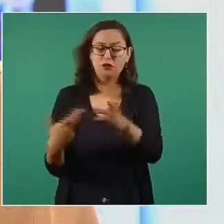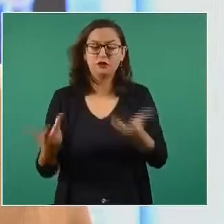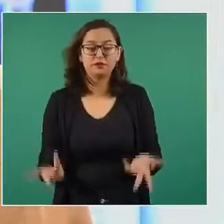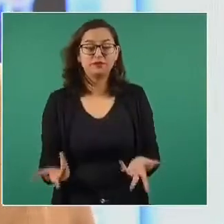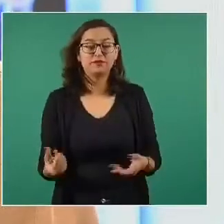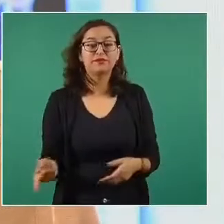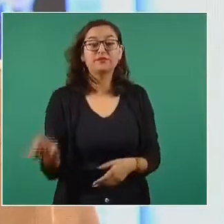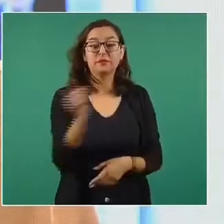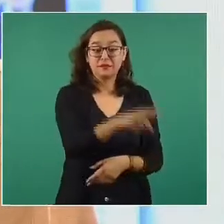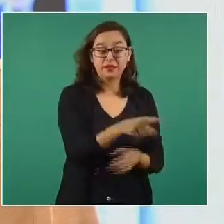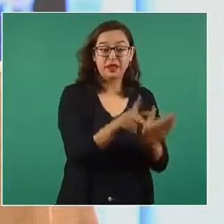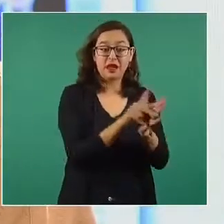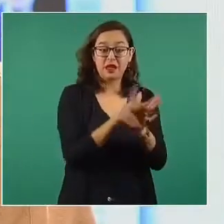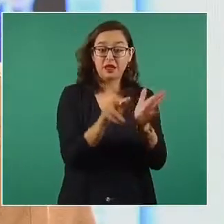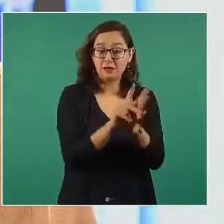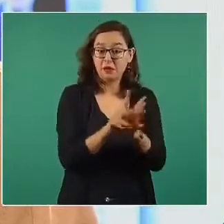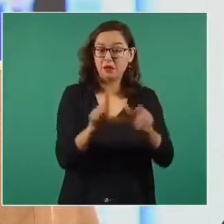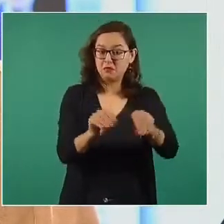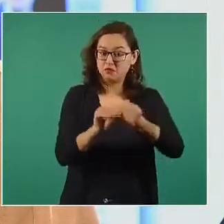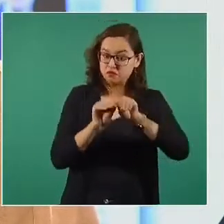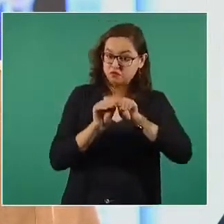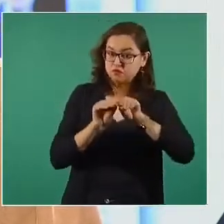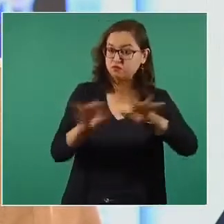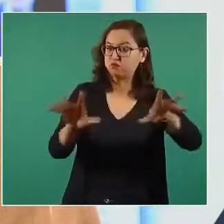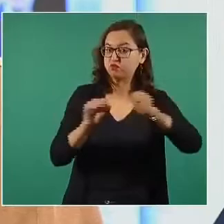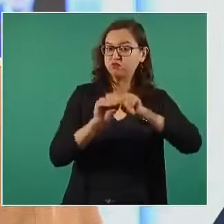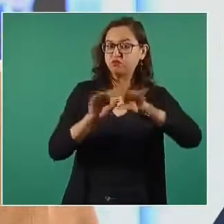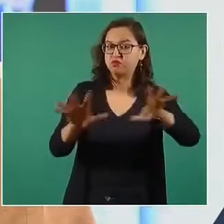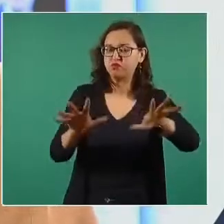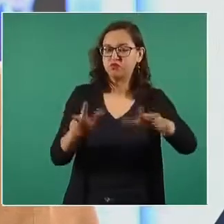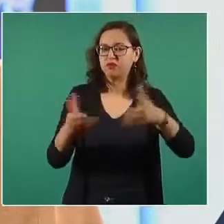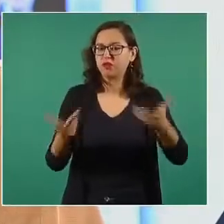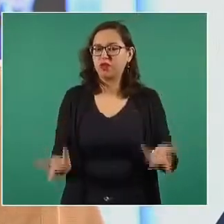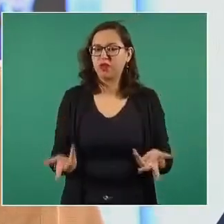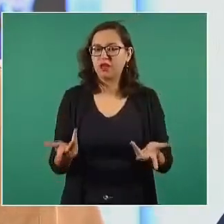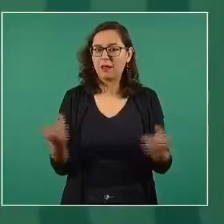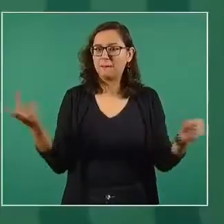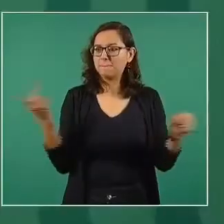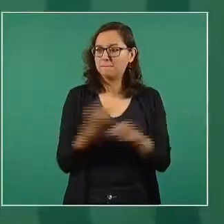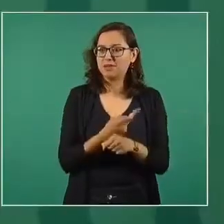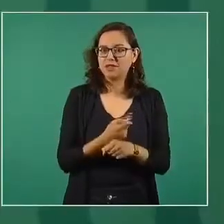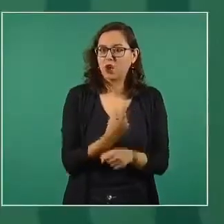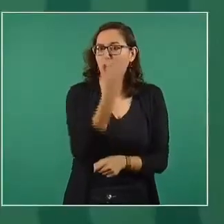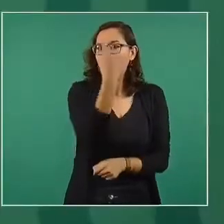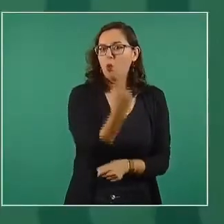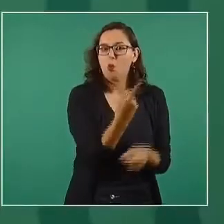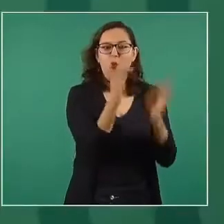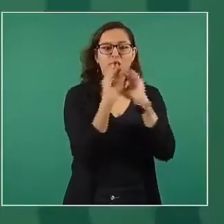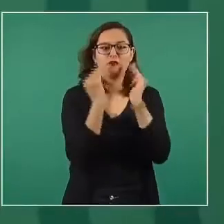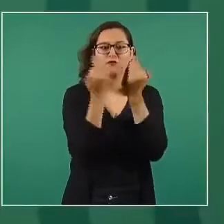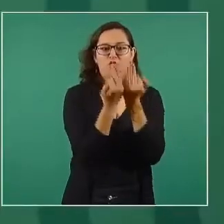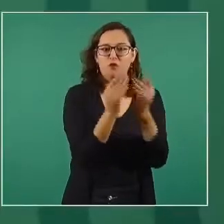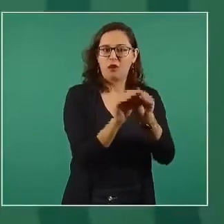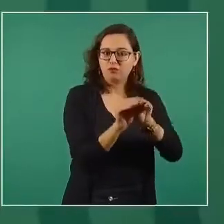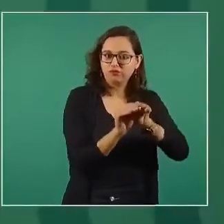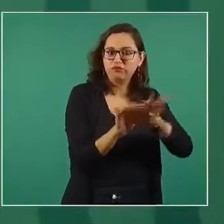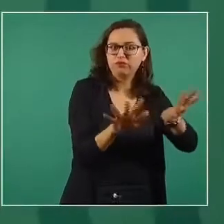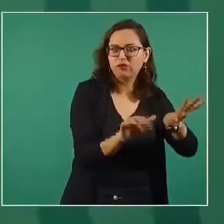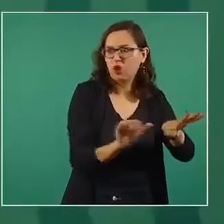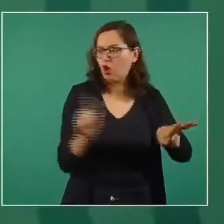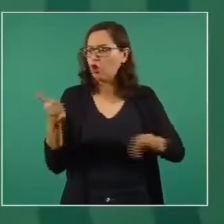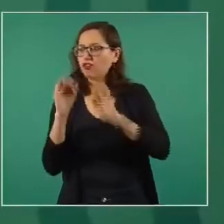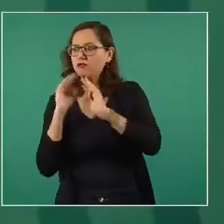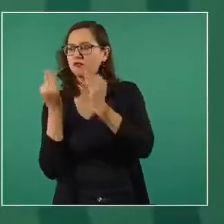citarla, porque se refería al tema de su portada y era otra parte aludida, pero Reforma no publicó nada al